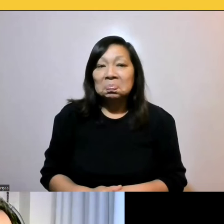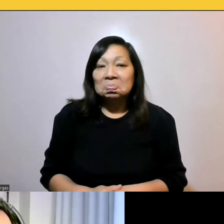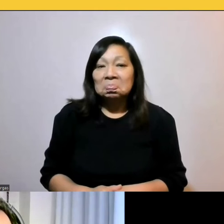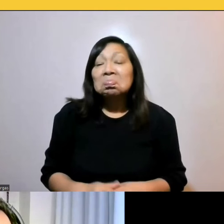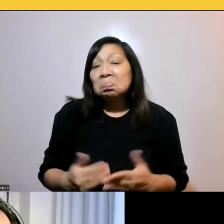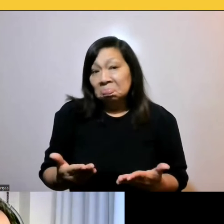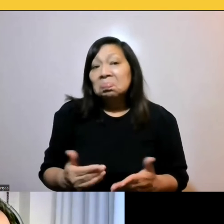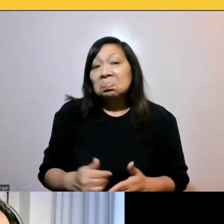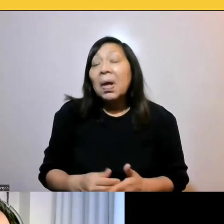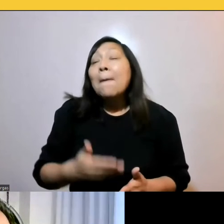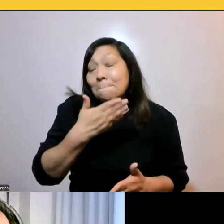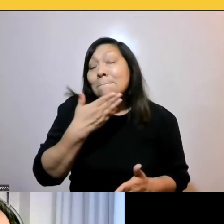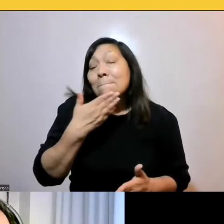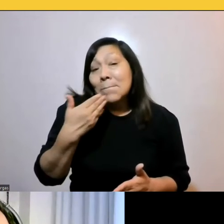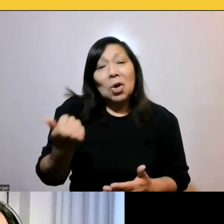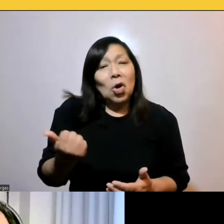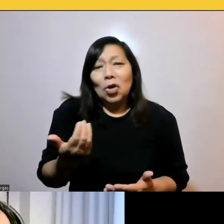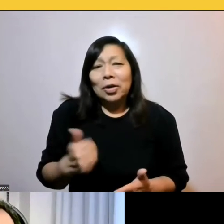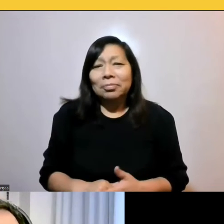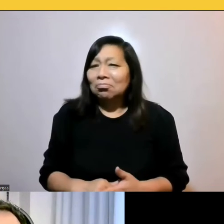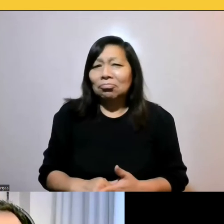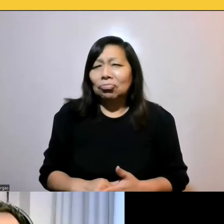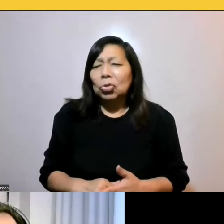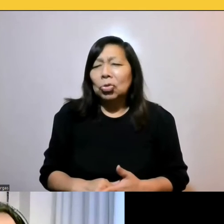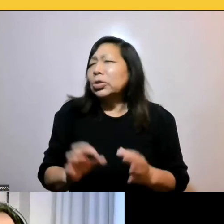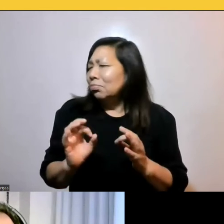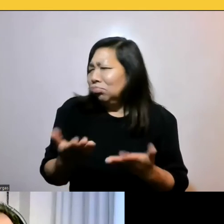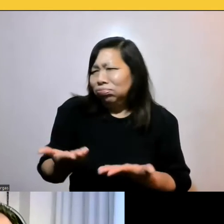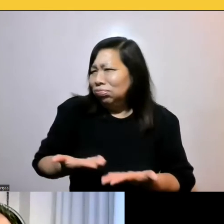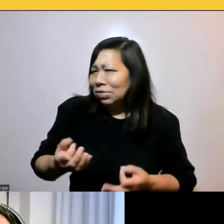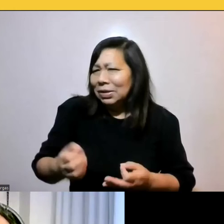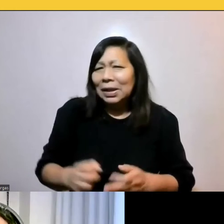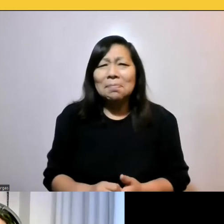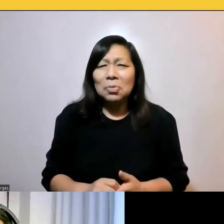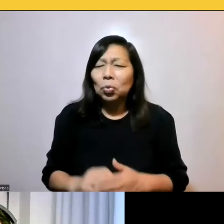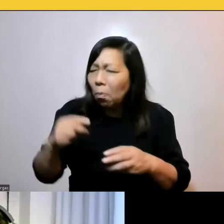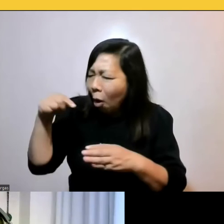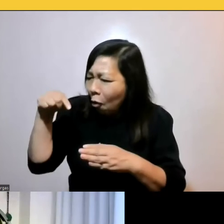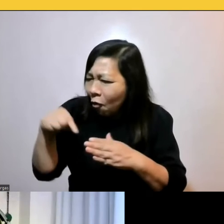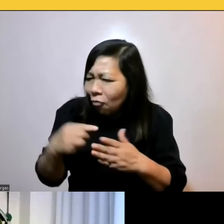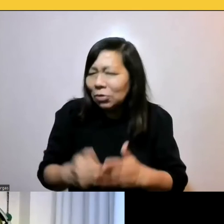Bueno, sería lo ideal, no tiene que ser algo exhaustivo, este,